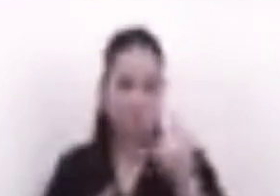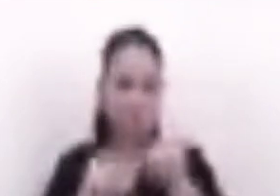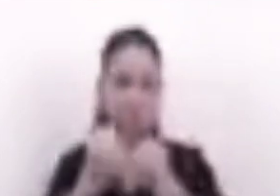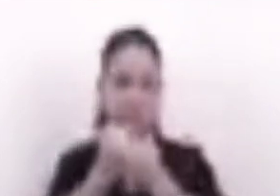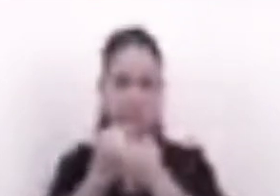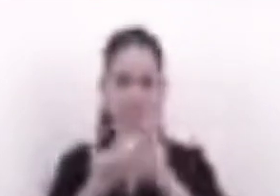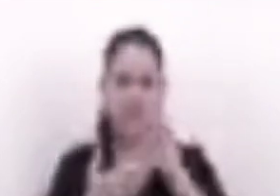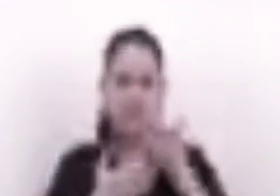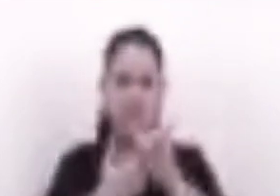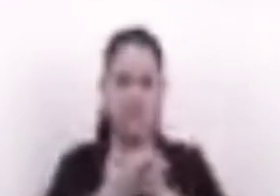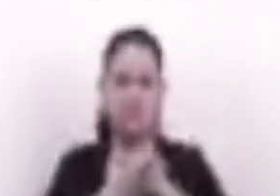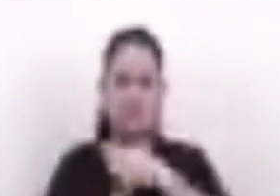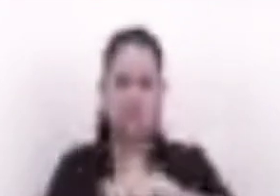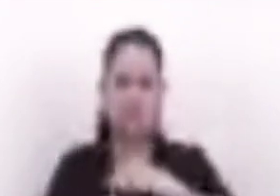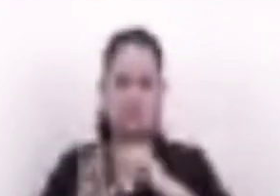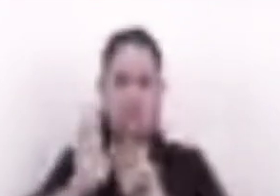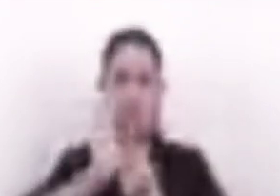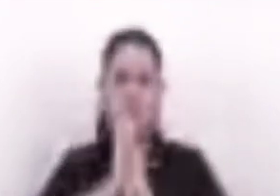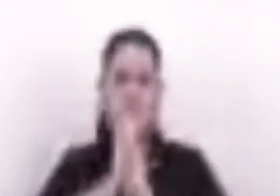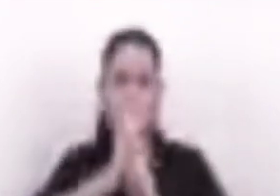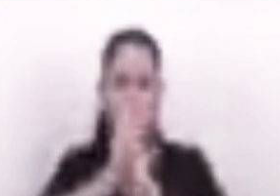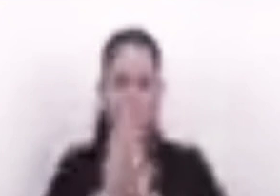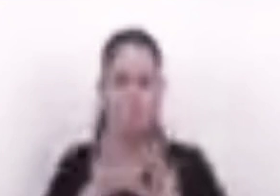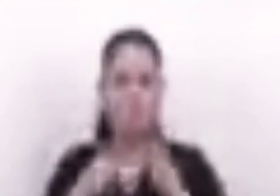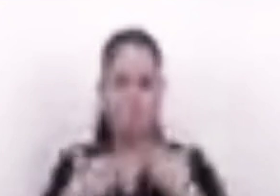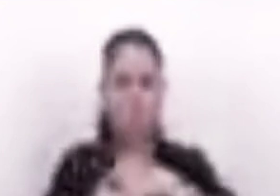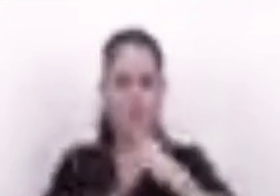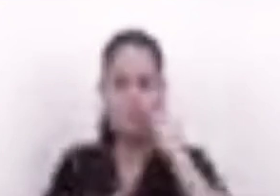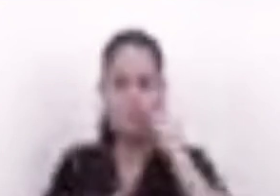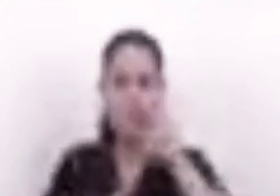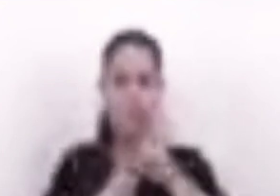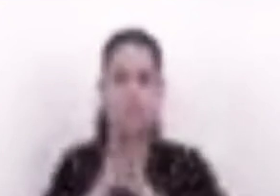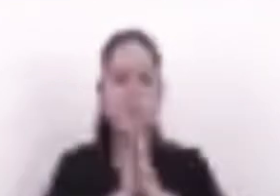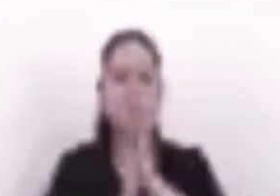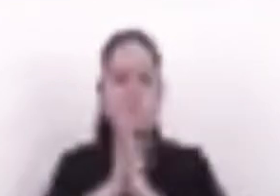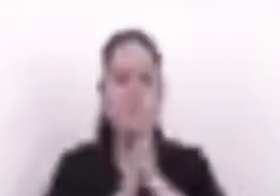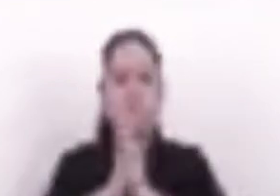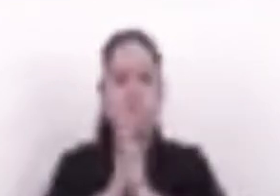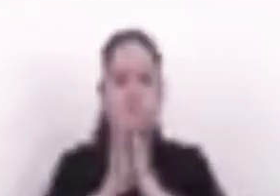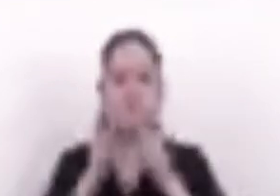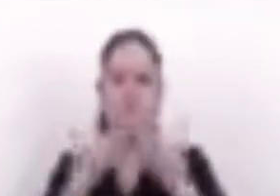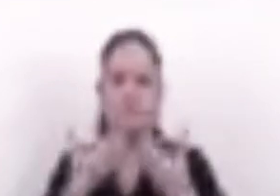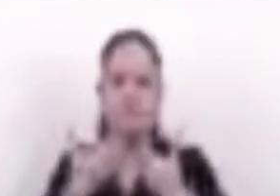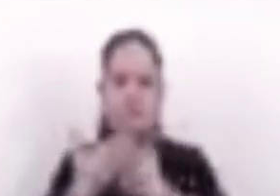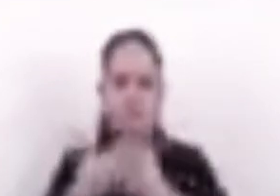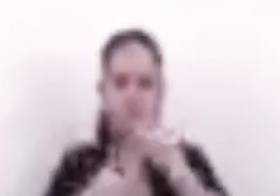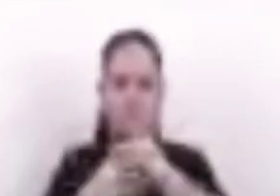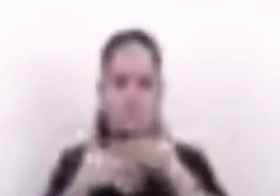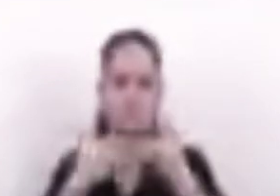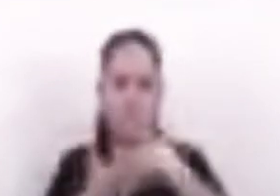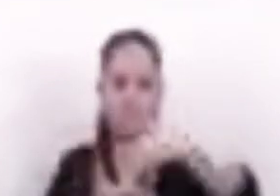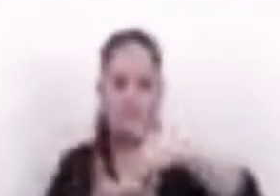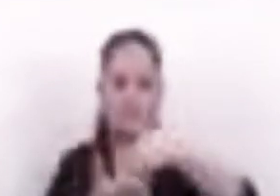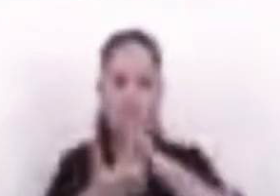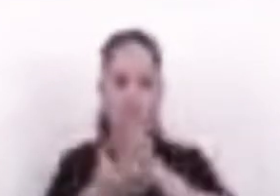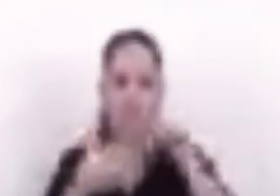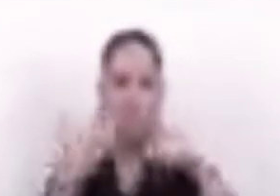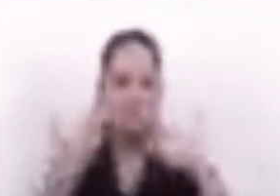apoye el proyecto político que yo represento para que yo vea por sus intereses. Para eso somos diputados del pueblo